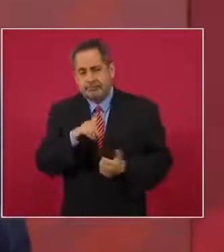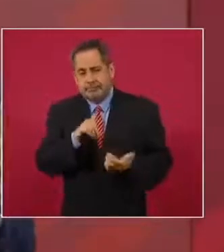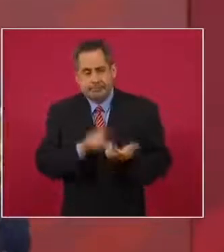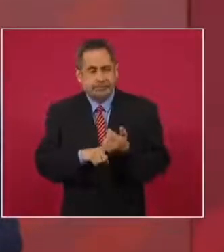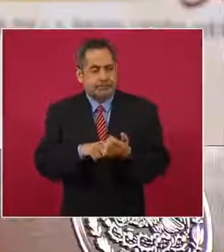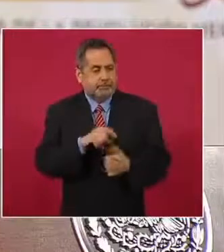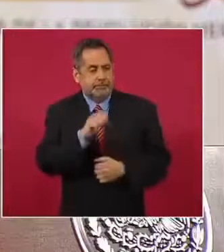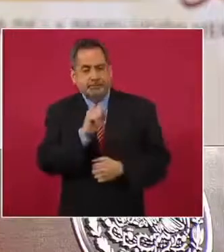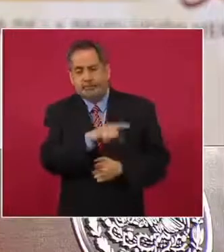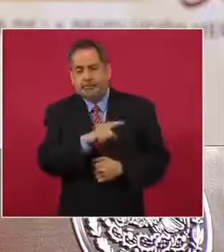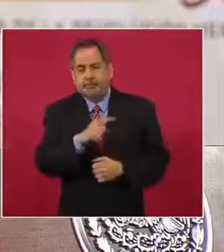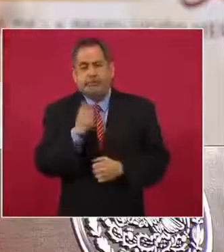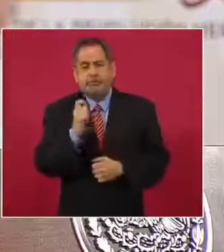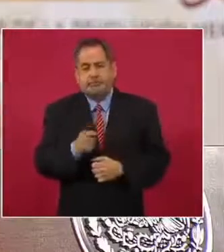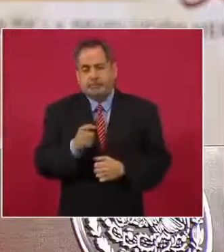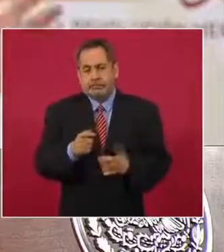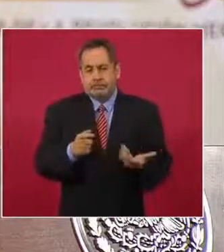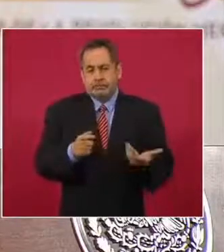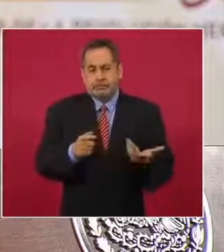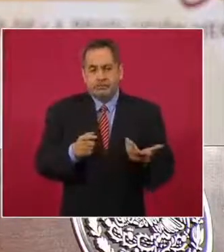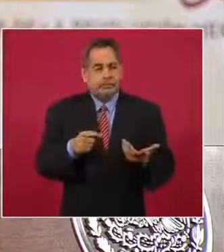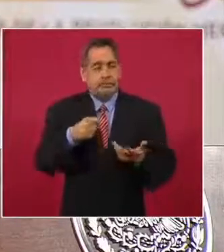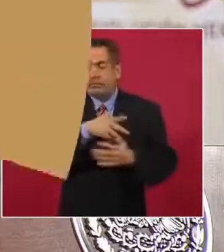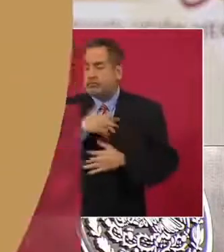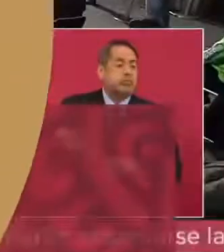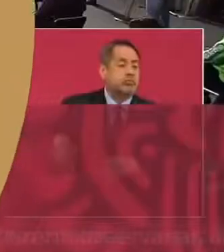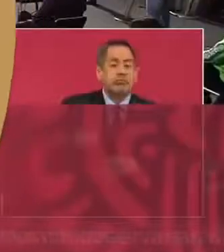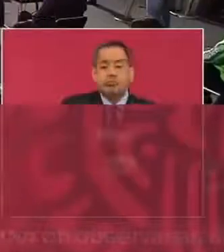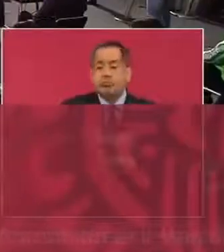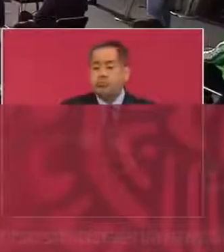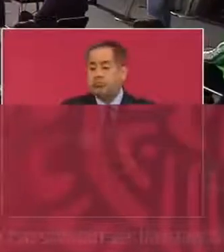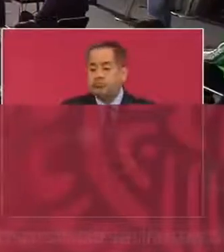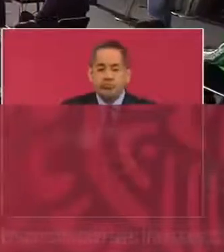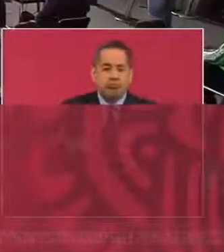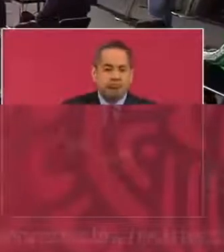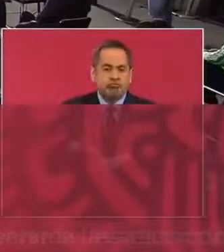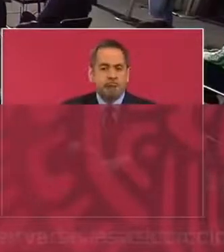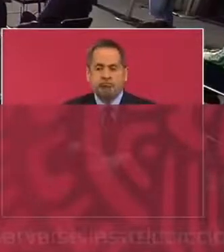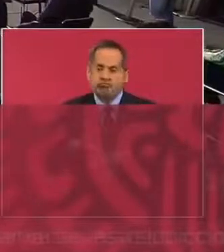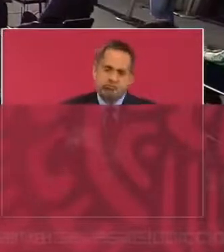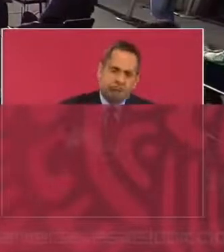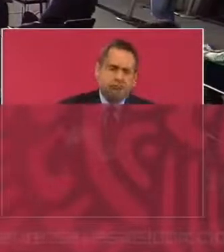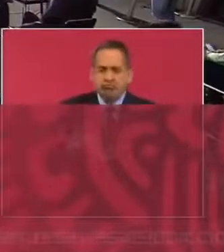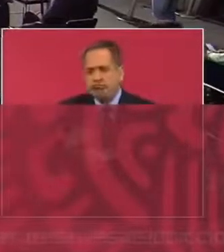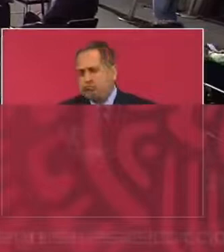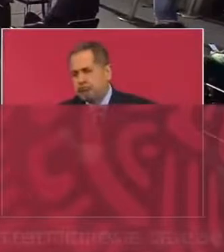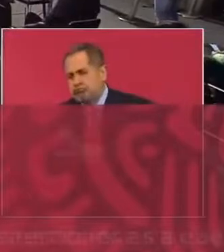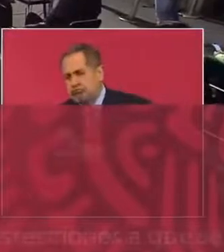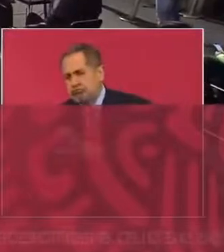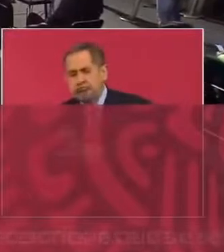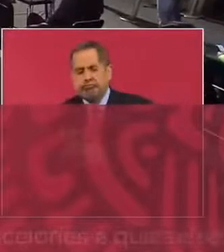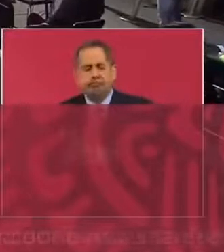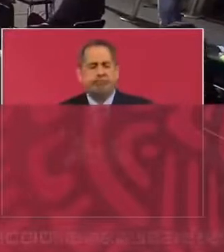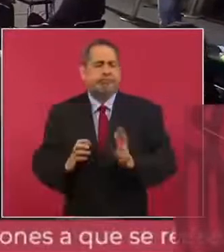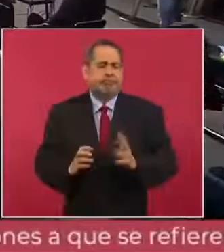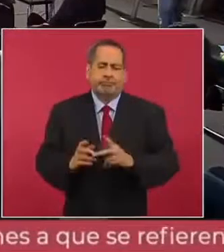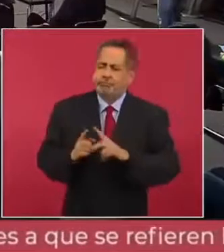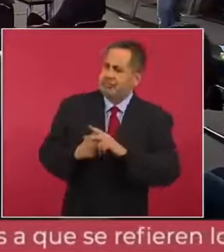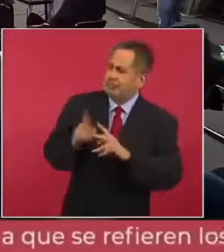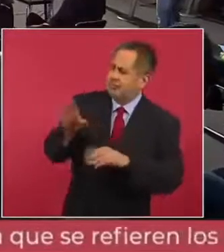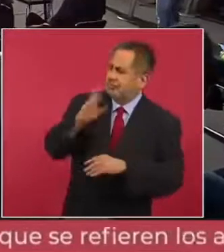Es una disputa por la nación. Ante las declaraciones del secretario de Estado del gobierno